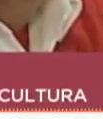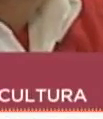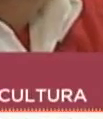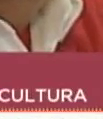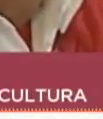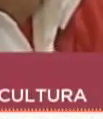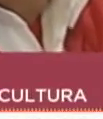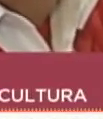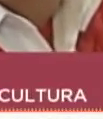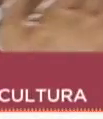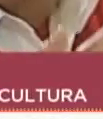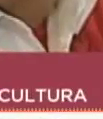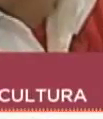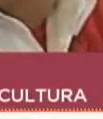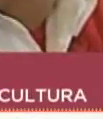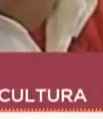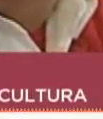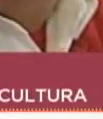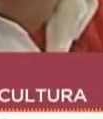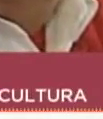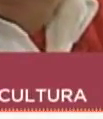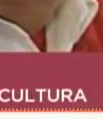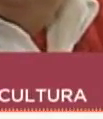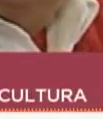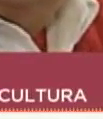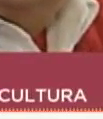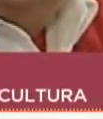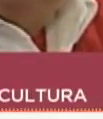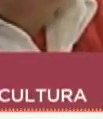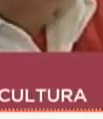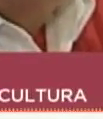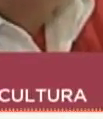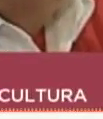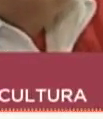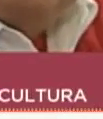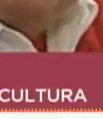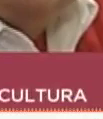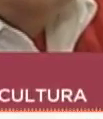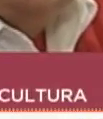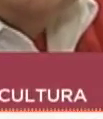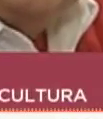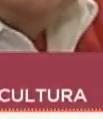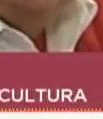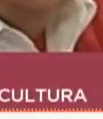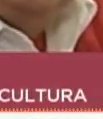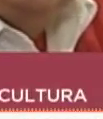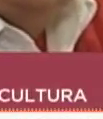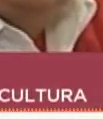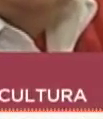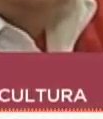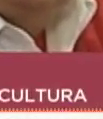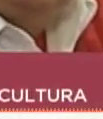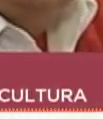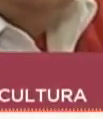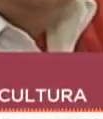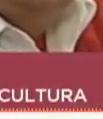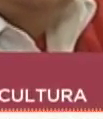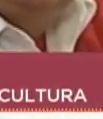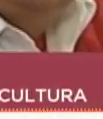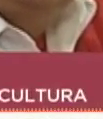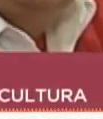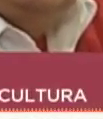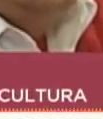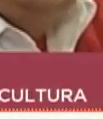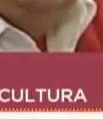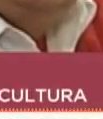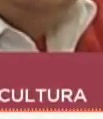Venezuela están en todo el territorio nacional. Por eso la tarea de Jacqueline es muy hermosa, porque a donde va llegando Venezuela Bella se va encontrando